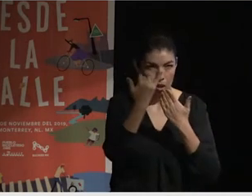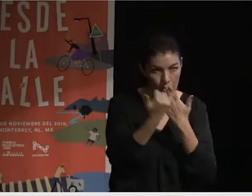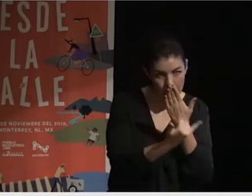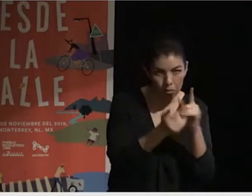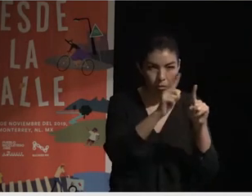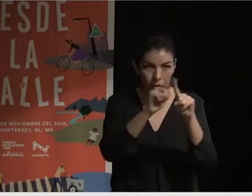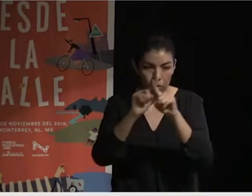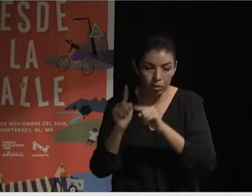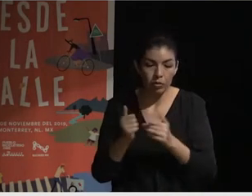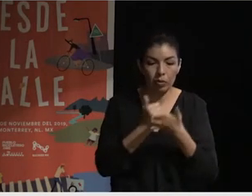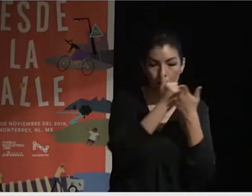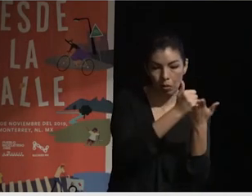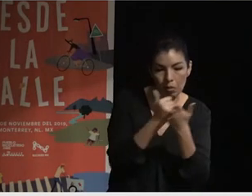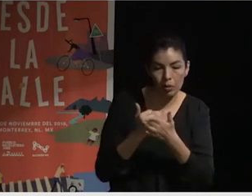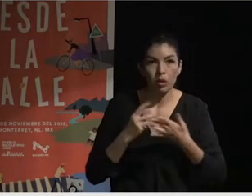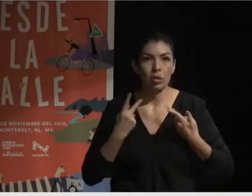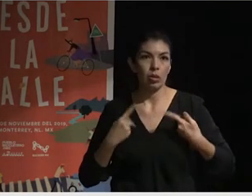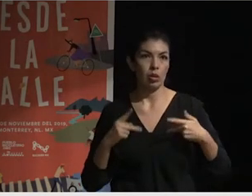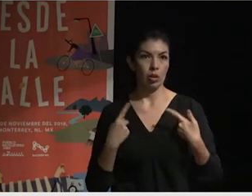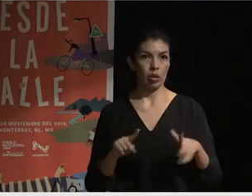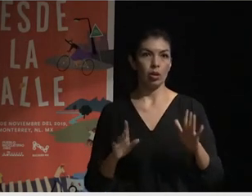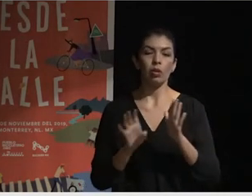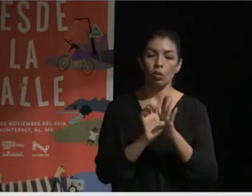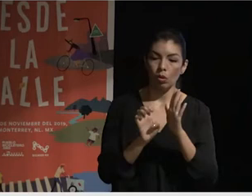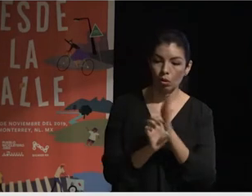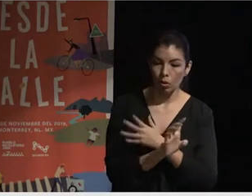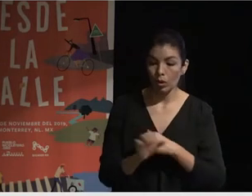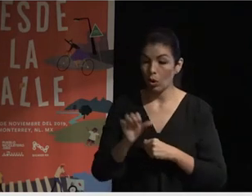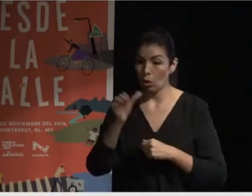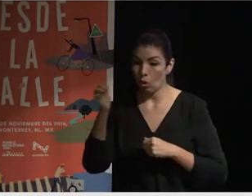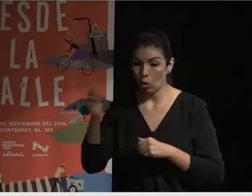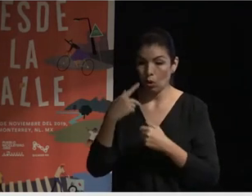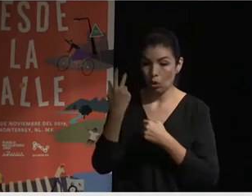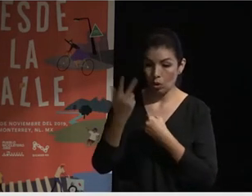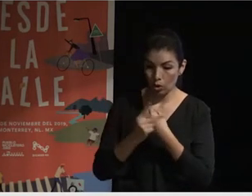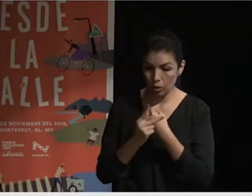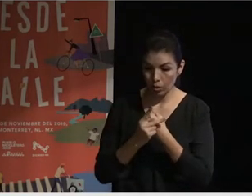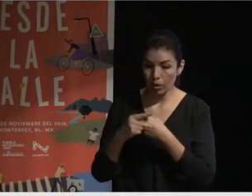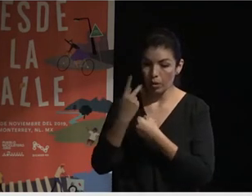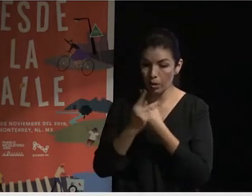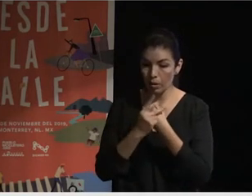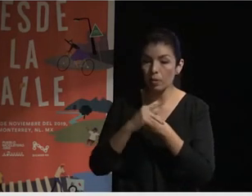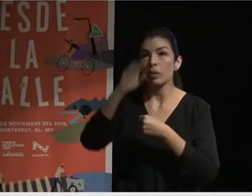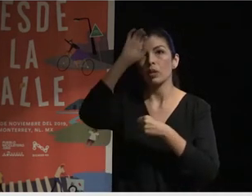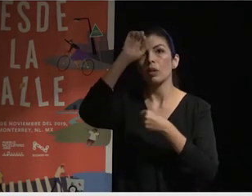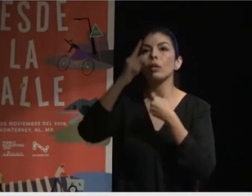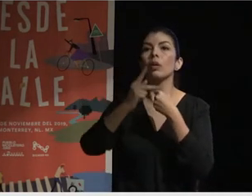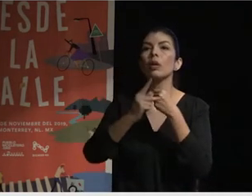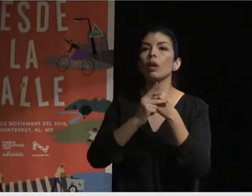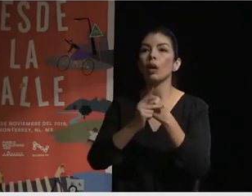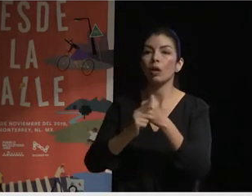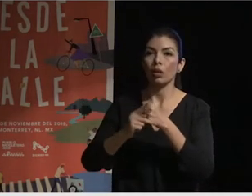lanza una licitación de proyecto, siempre se atrapan, digamos, la licitación en el inter de que se